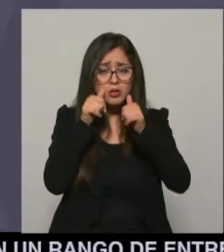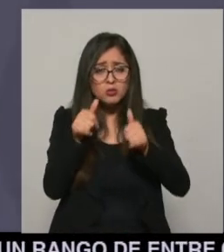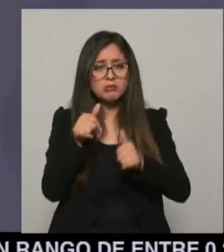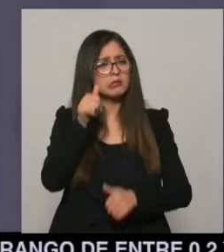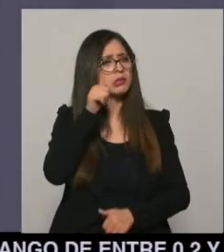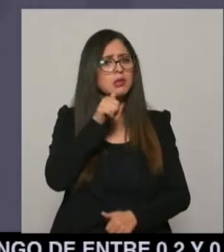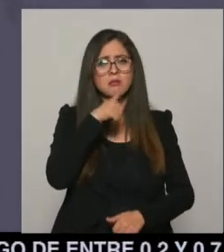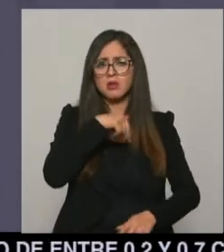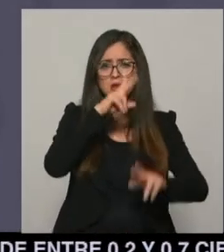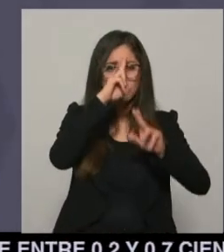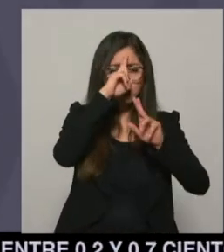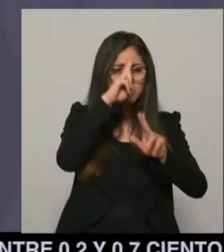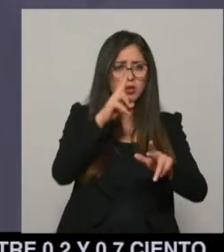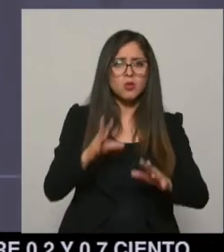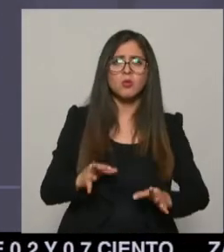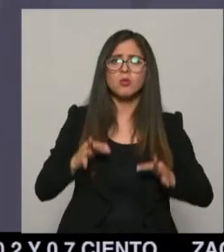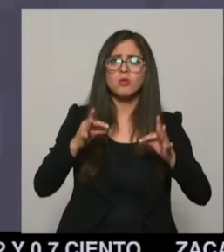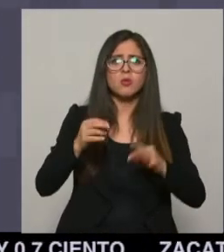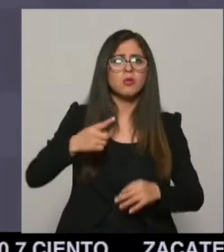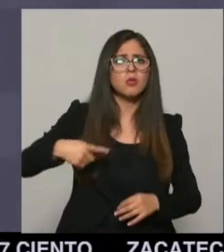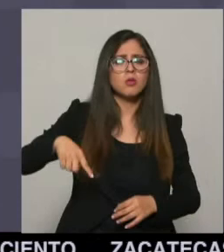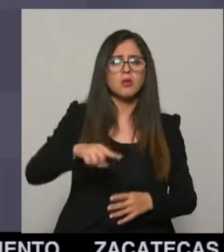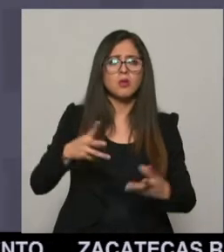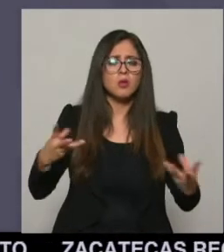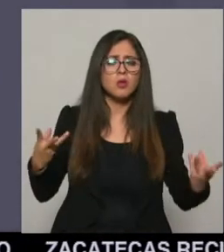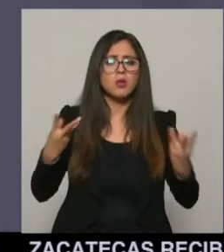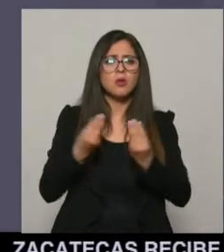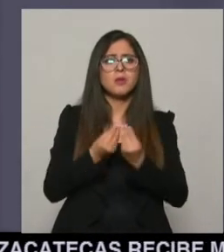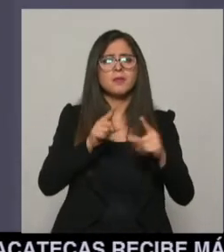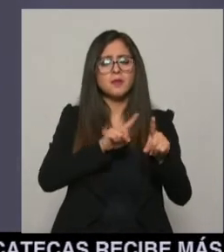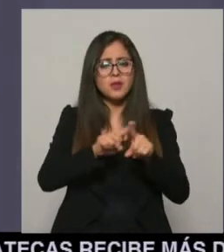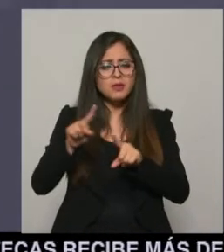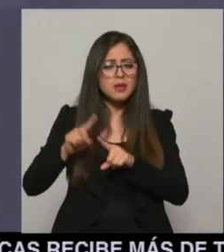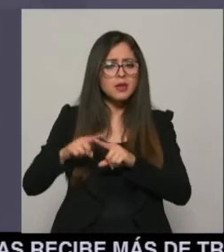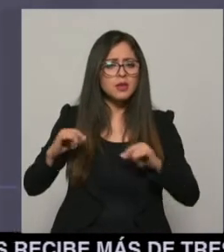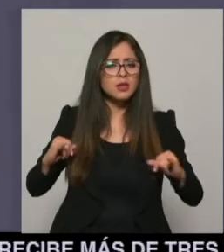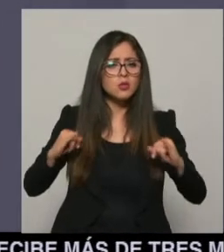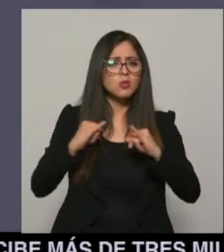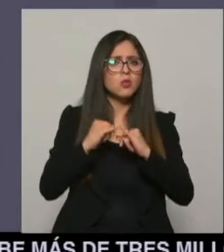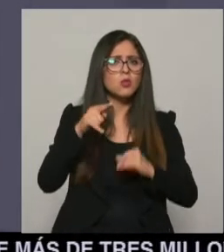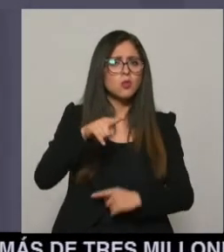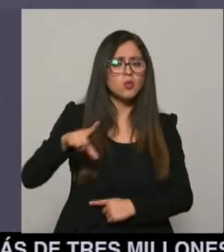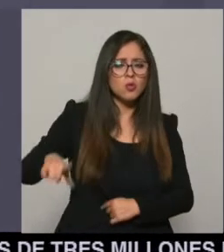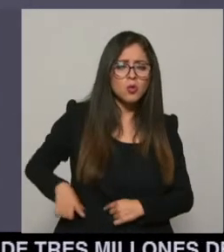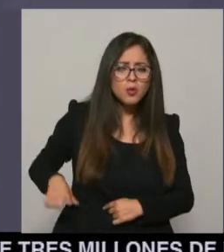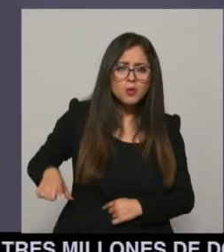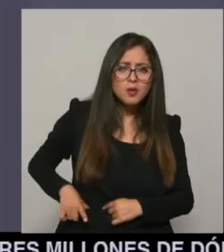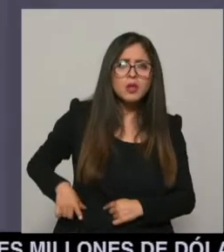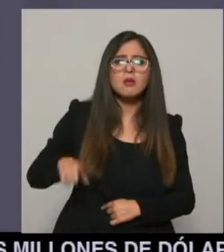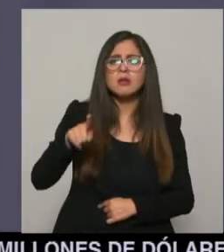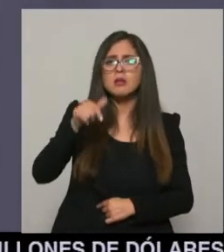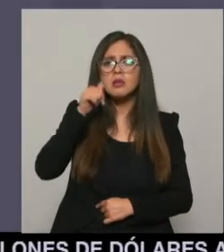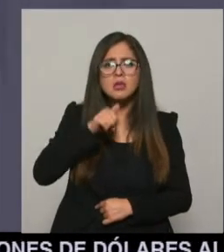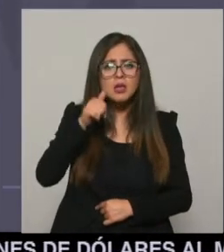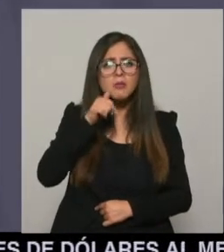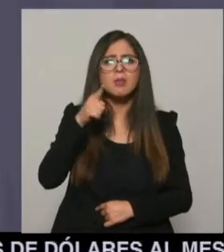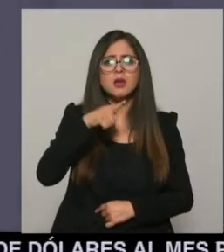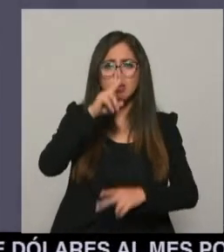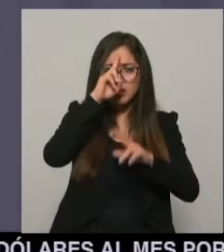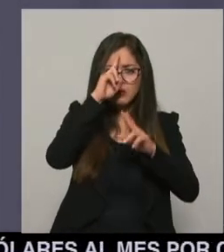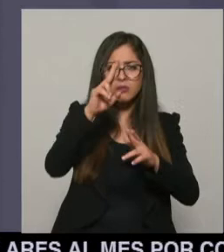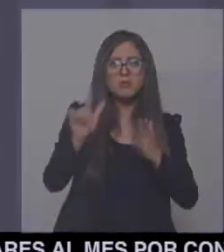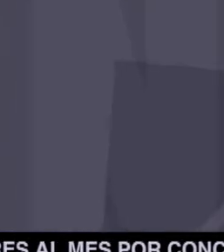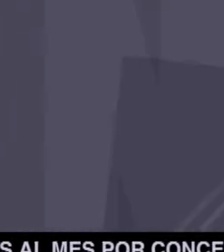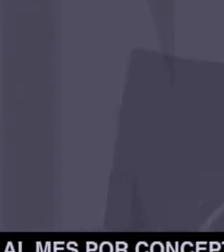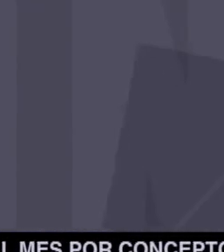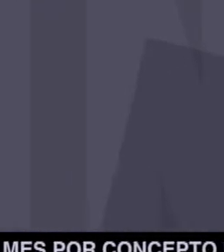dando las garantías que debe de darse a las instituciones de gobierno. Nosotros hemos siempre sido un partido respetuoso de la legalidad y de